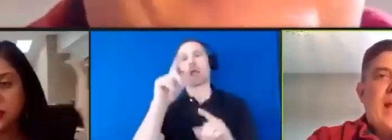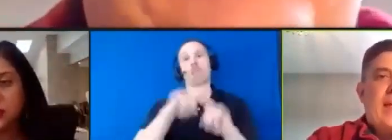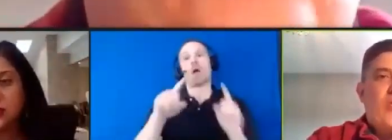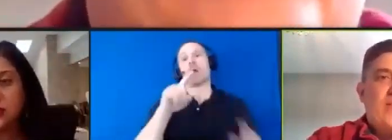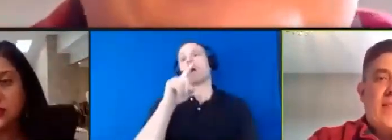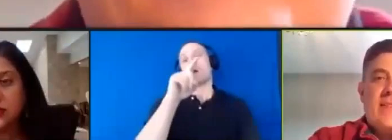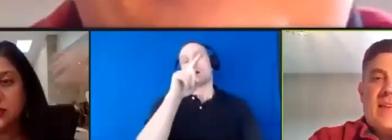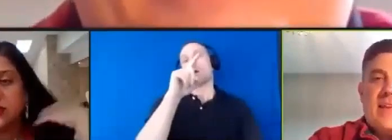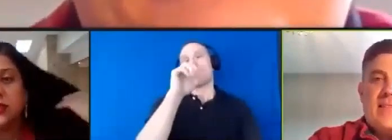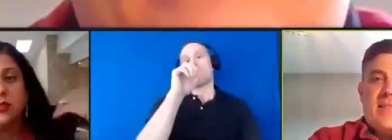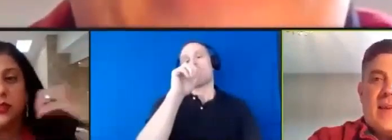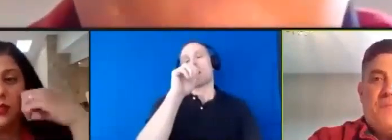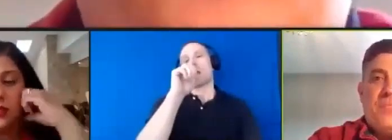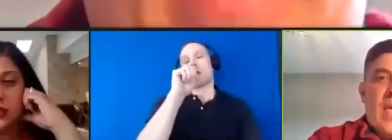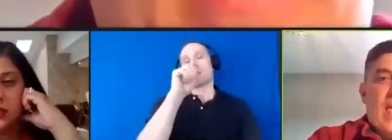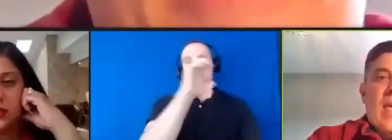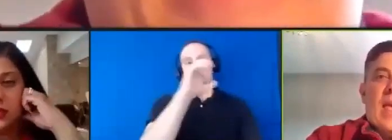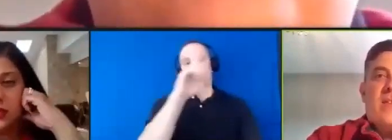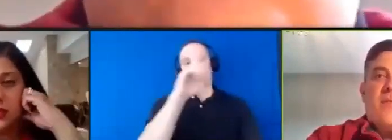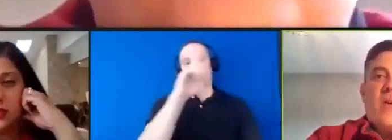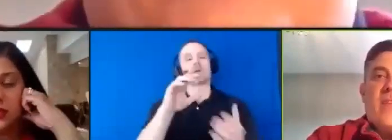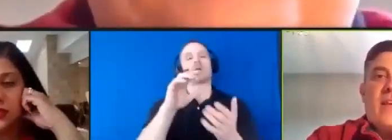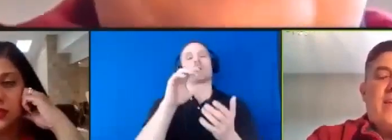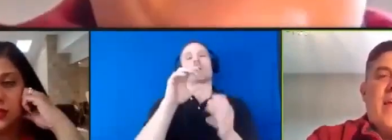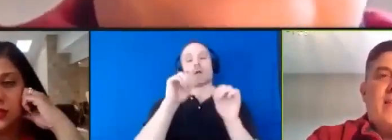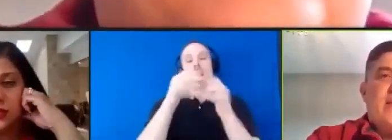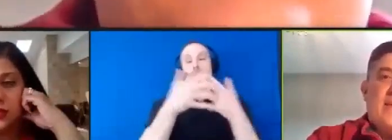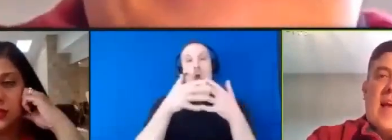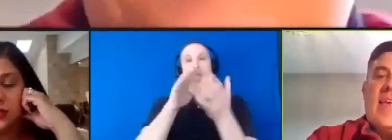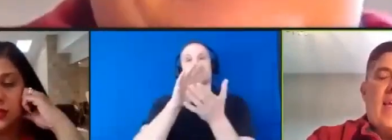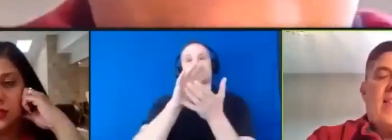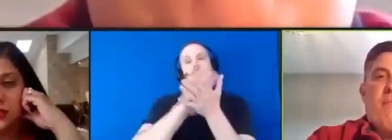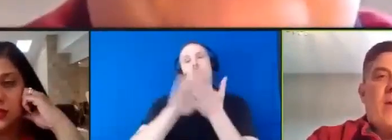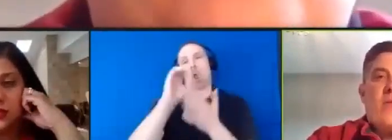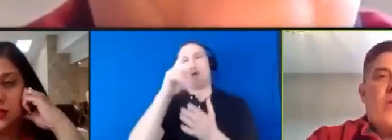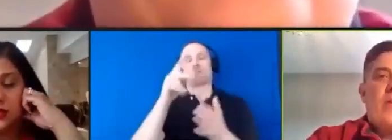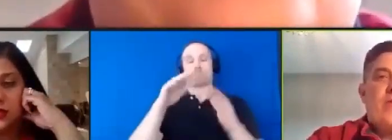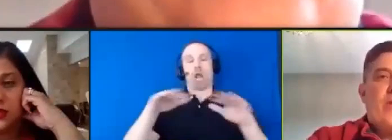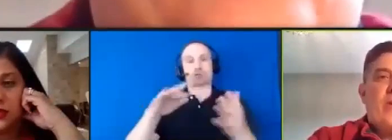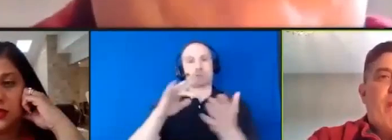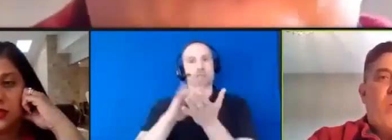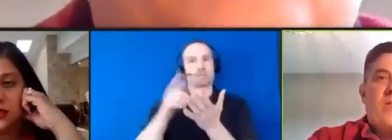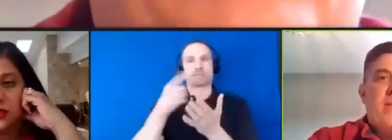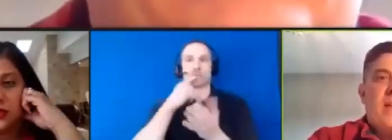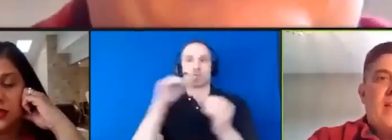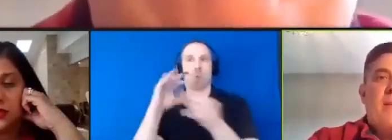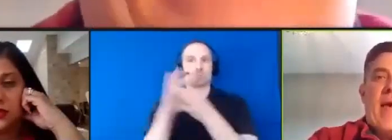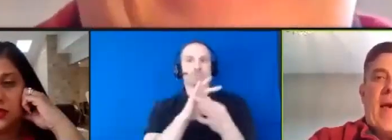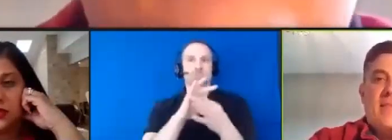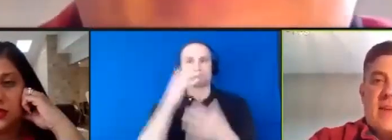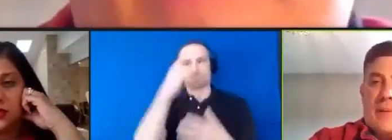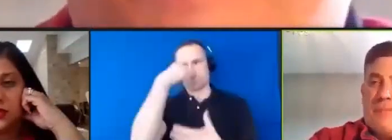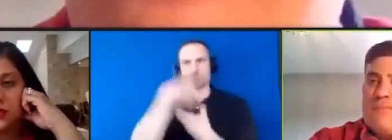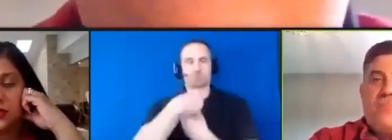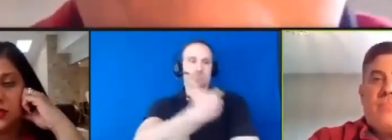difíciles el tema del autismo y las vacunas podría hablar mucho de esto pero si voy a mandarles unos